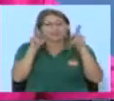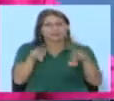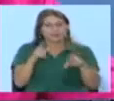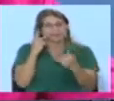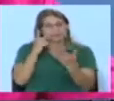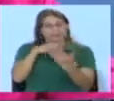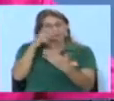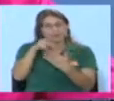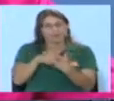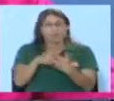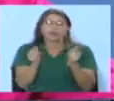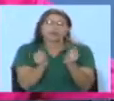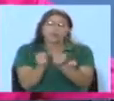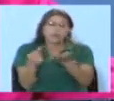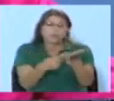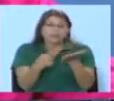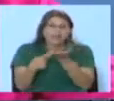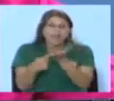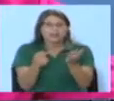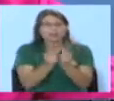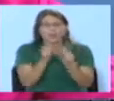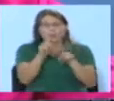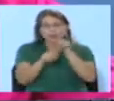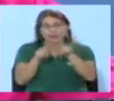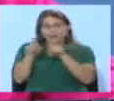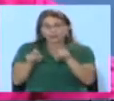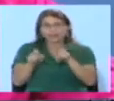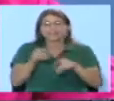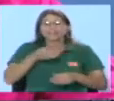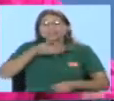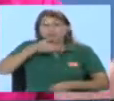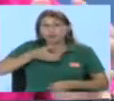en casa con sus comentarios, preguntas.